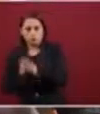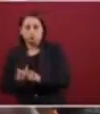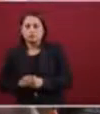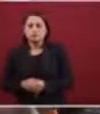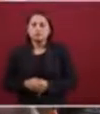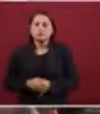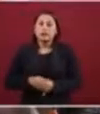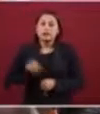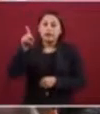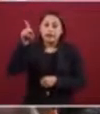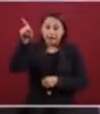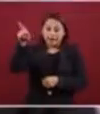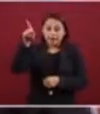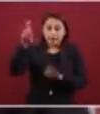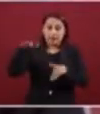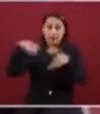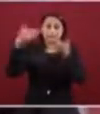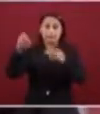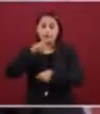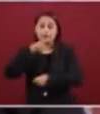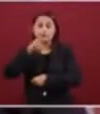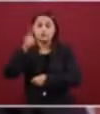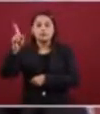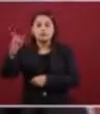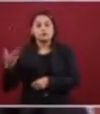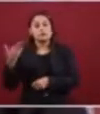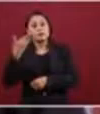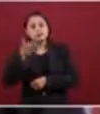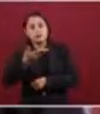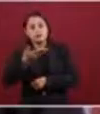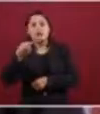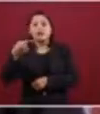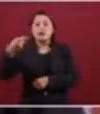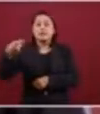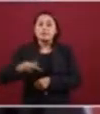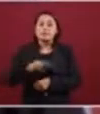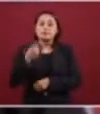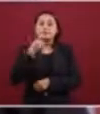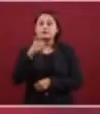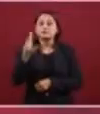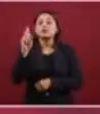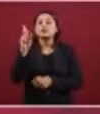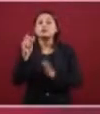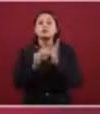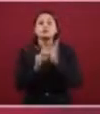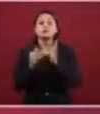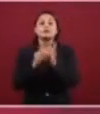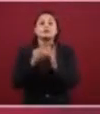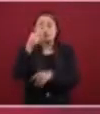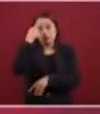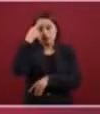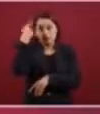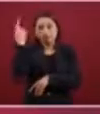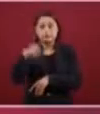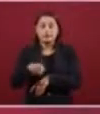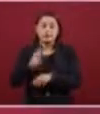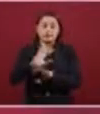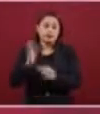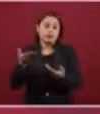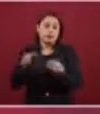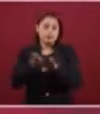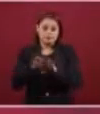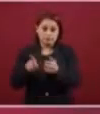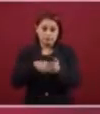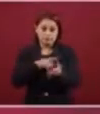agencia, están solicitando alrededor de 130 millones de pesos en liquidación. Primero demandaron,